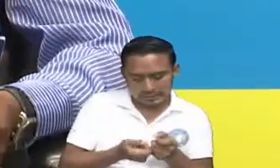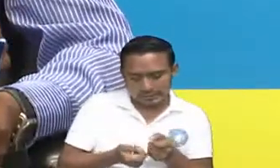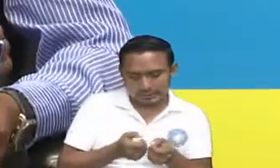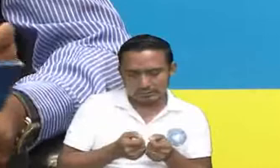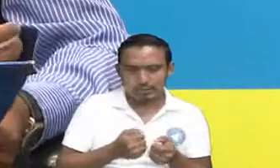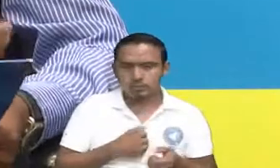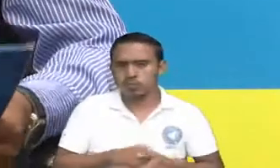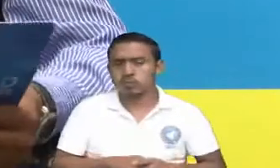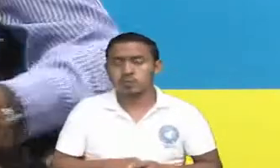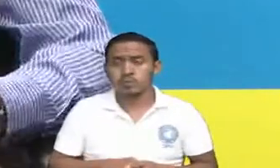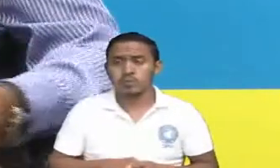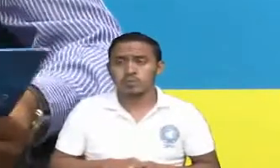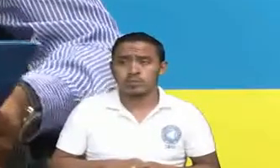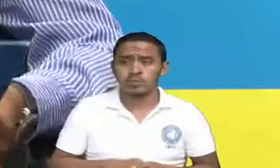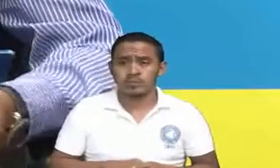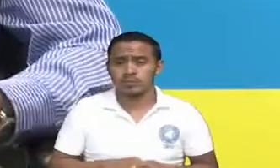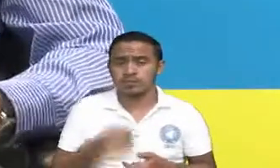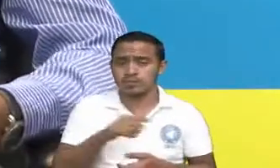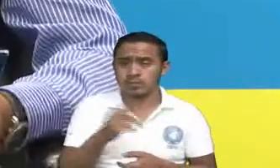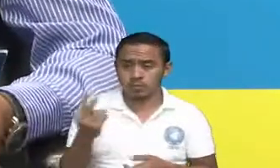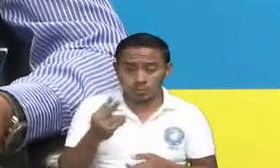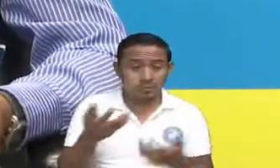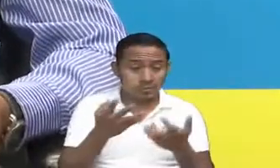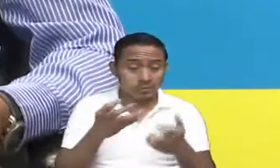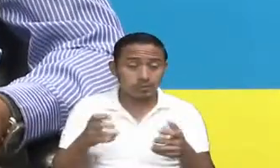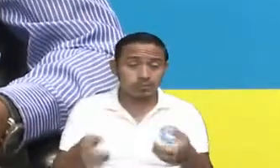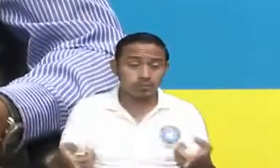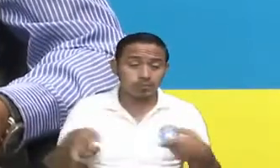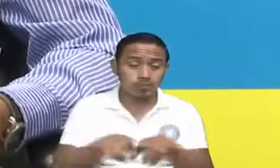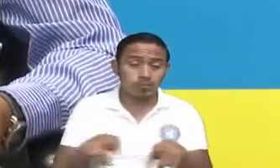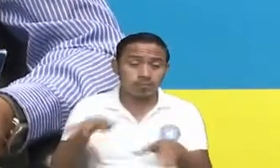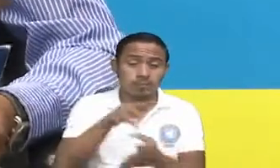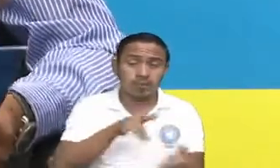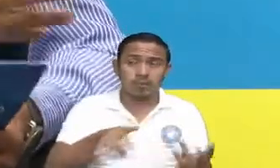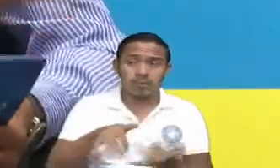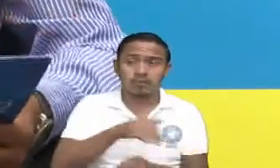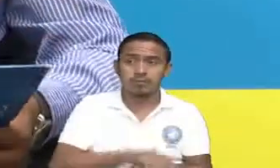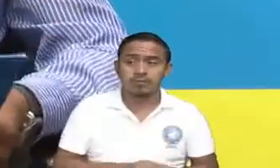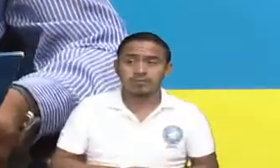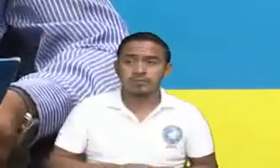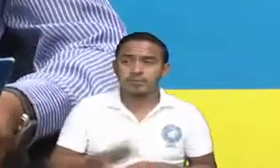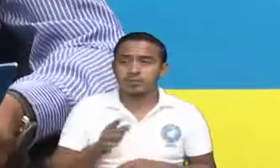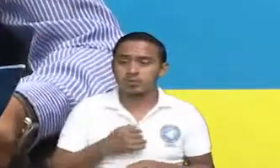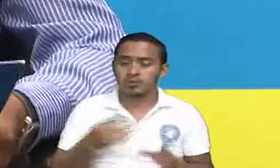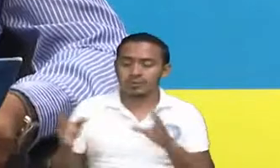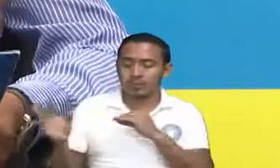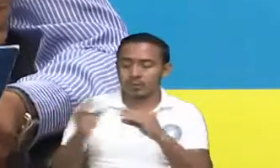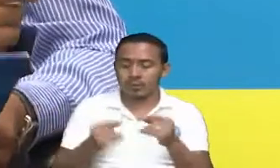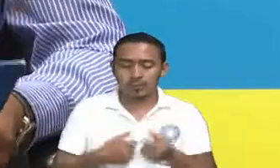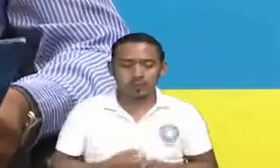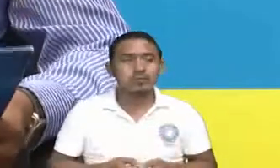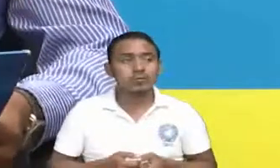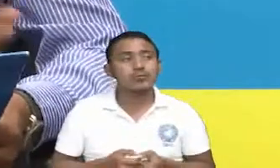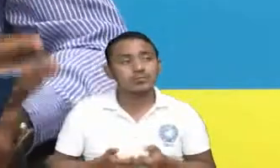Y entonces estaban entablando una relación y él, mientras estaban conversando, pues él estaba chateando. No le prestaba